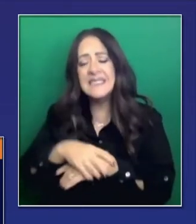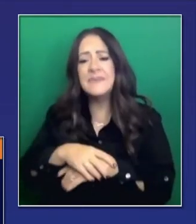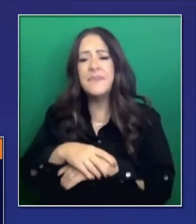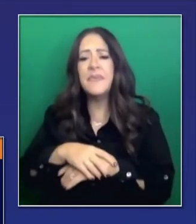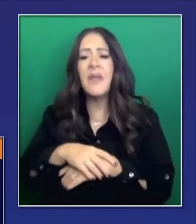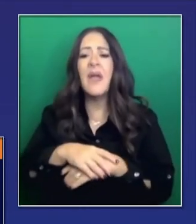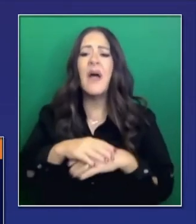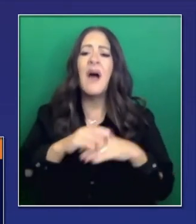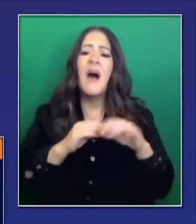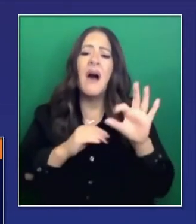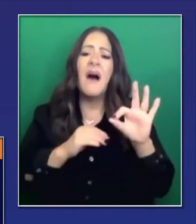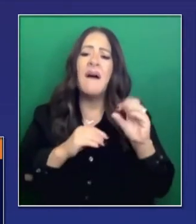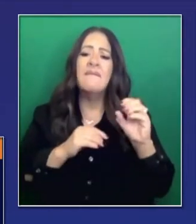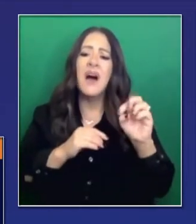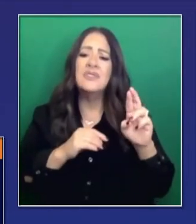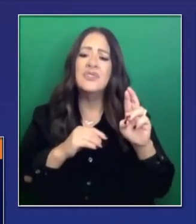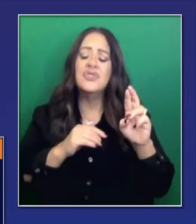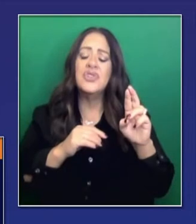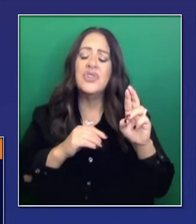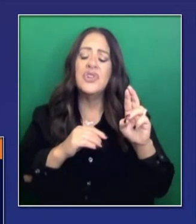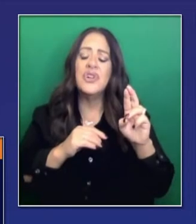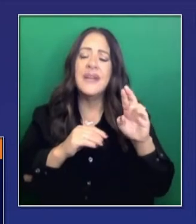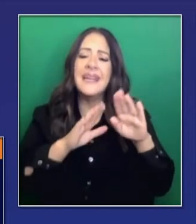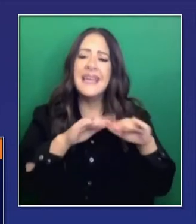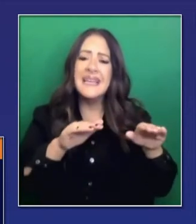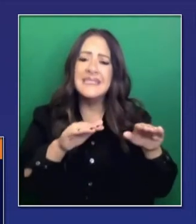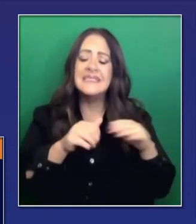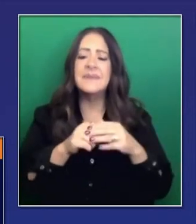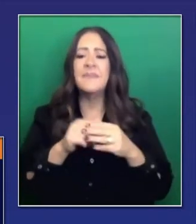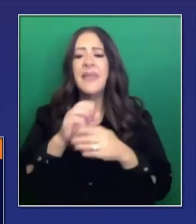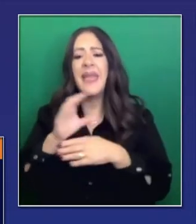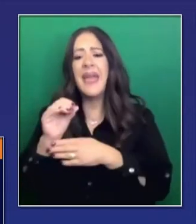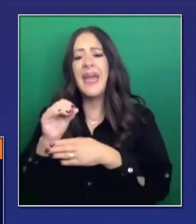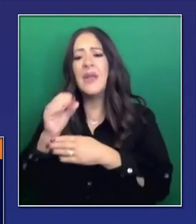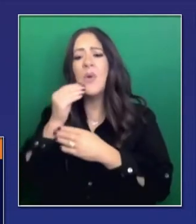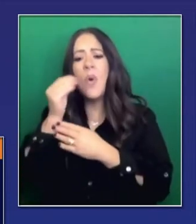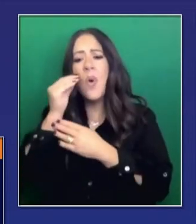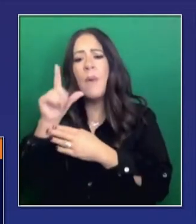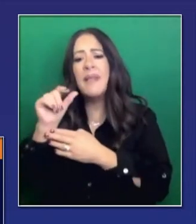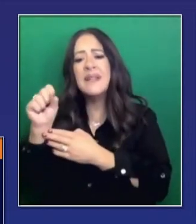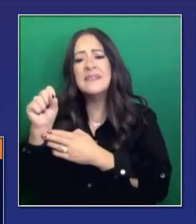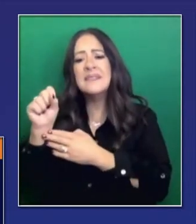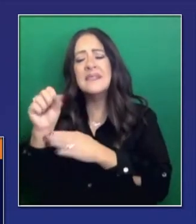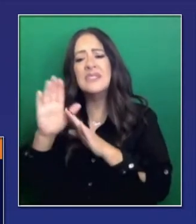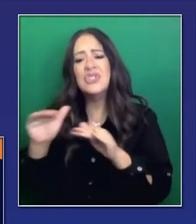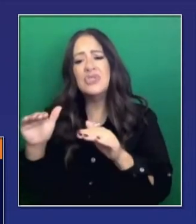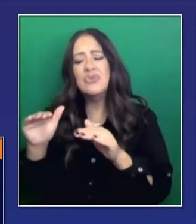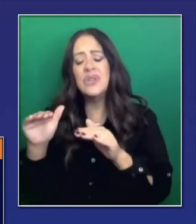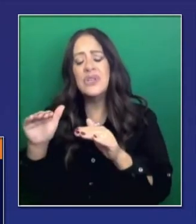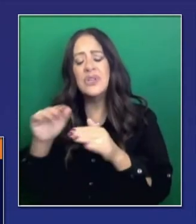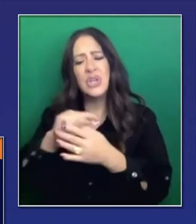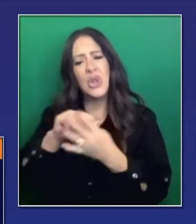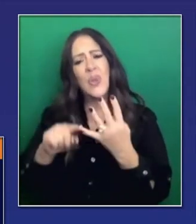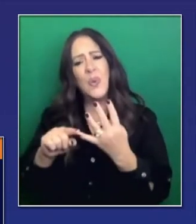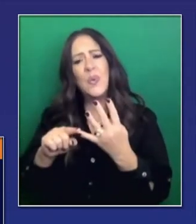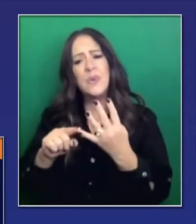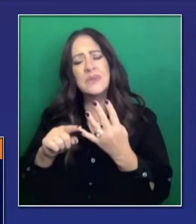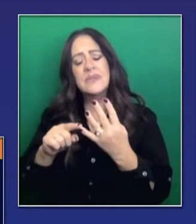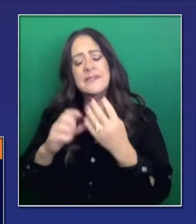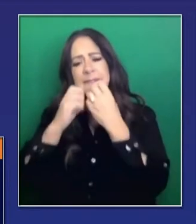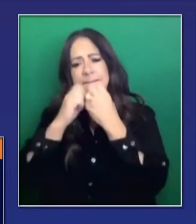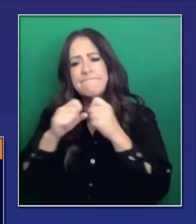de crianza, otros que claramente necesitan ese apoyo adicional. Así que la idea es de comenzar